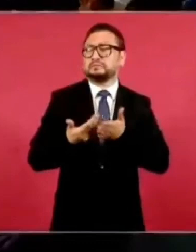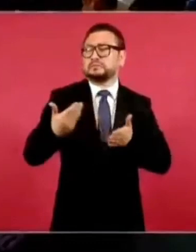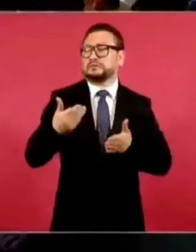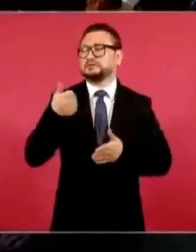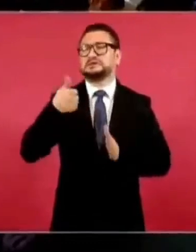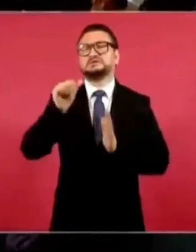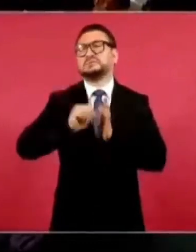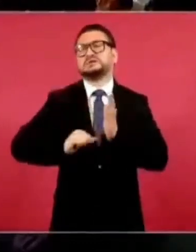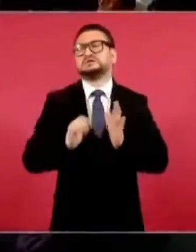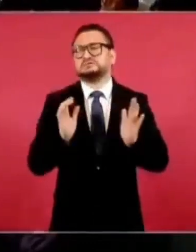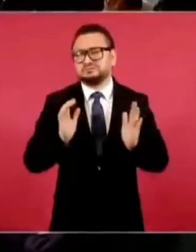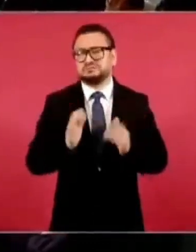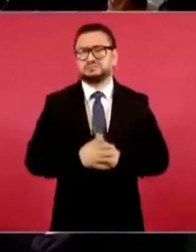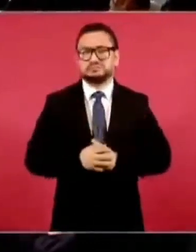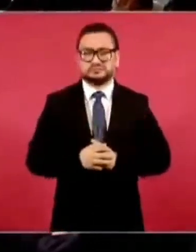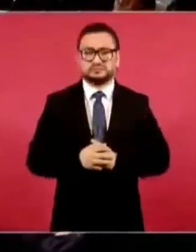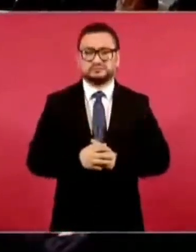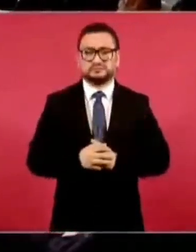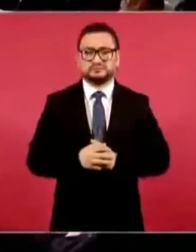acá.